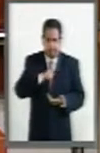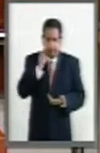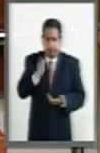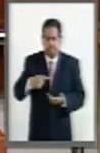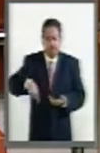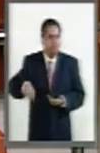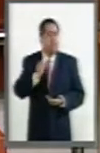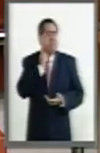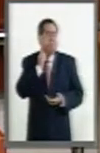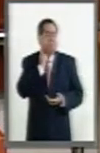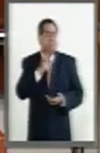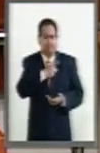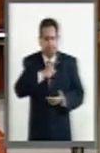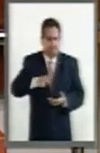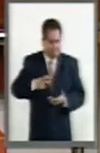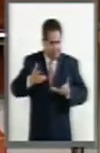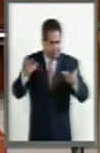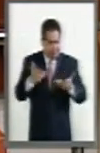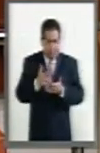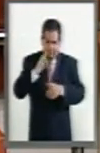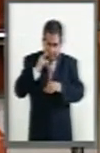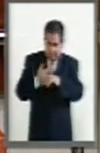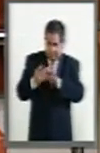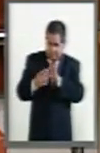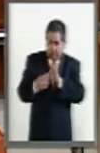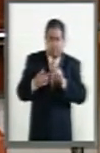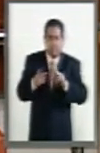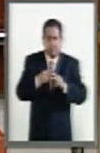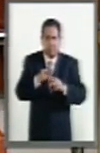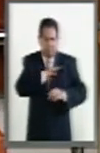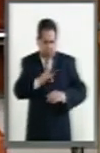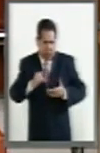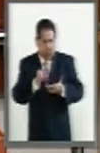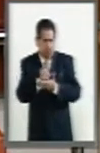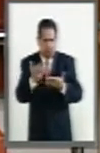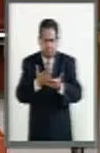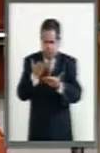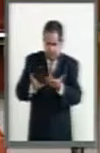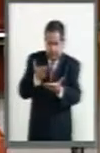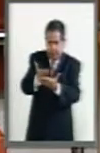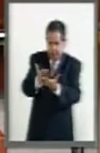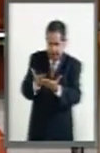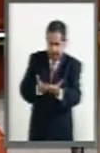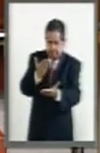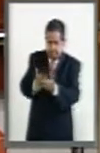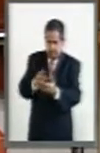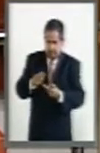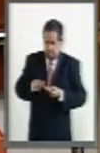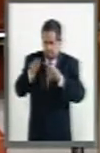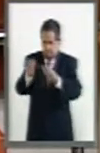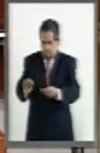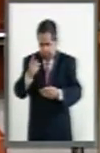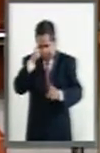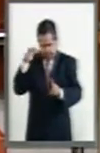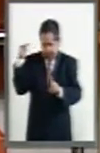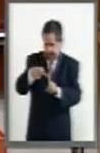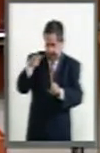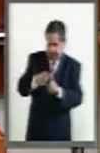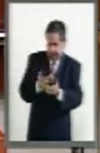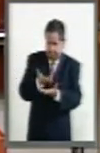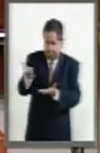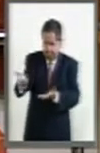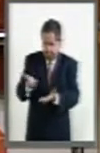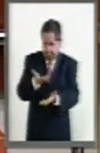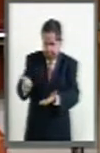Entonces, nosotros somos corresponsables también para dar propuestas, para brindar líneas de acción